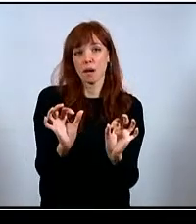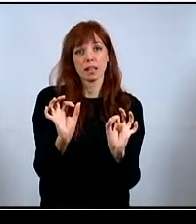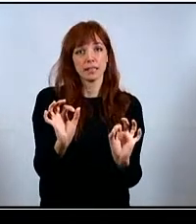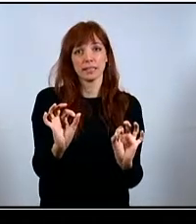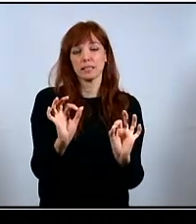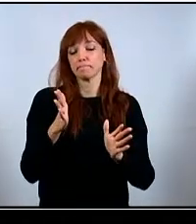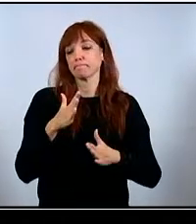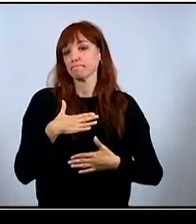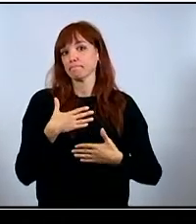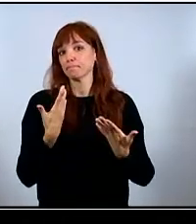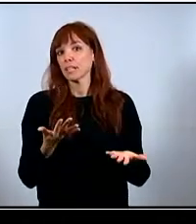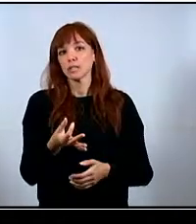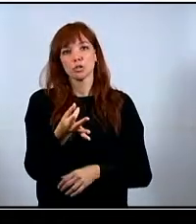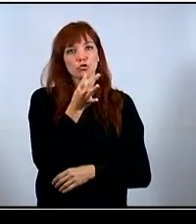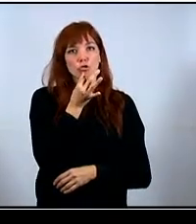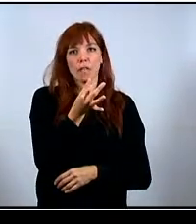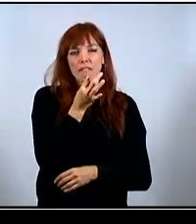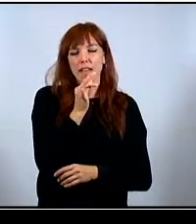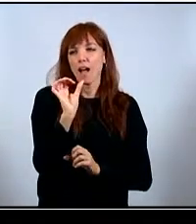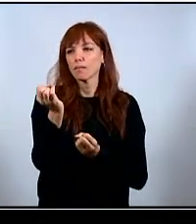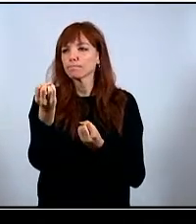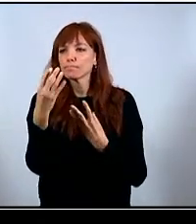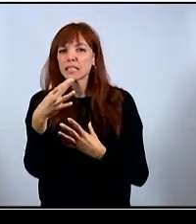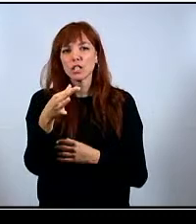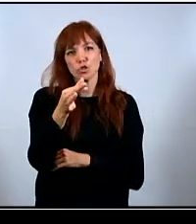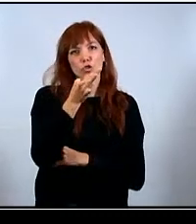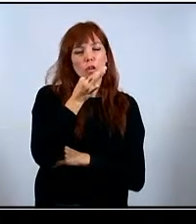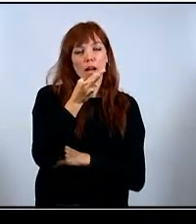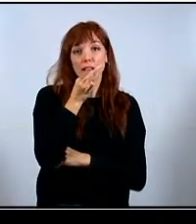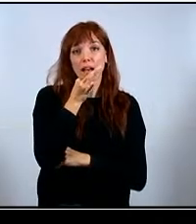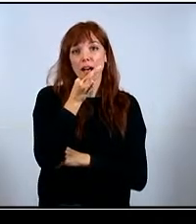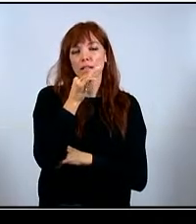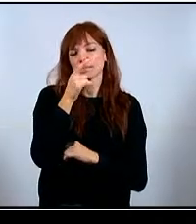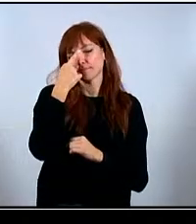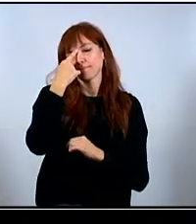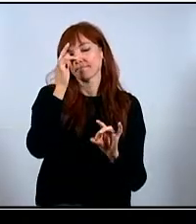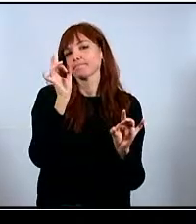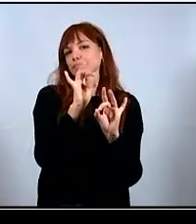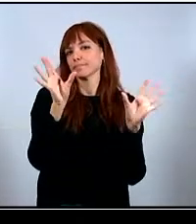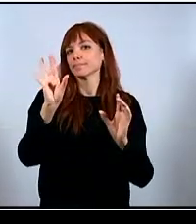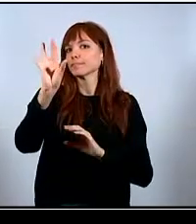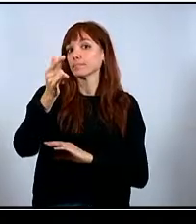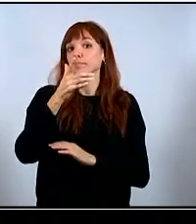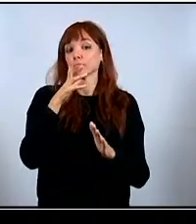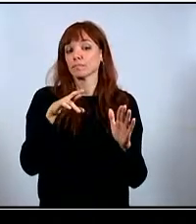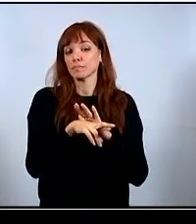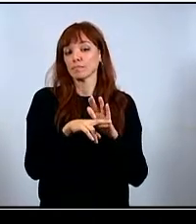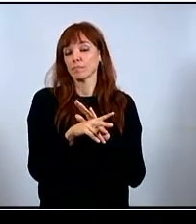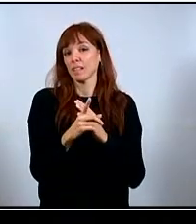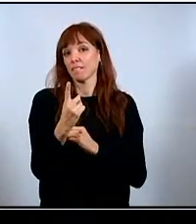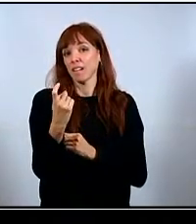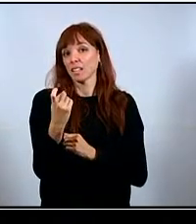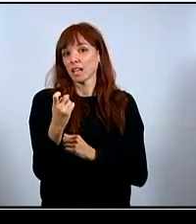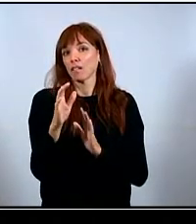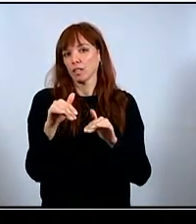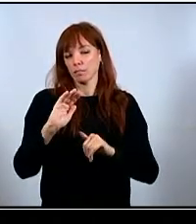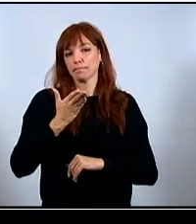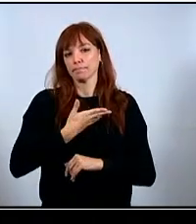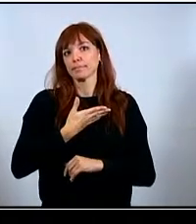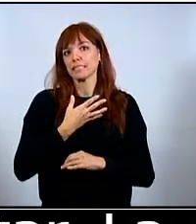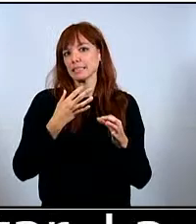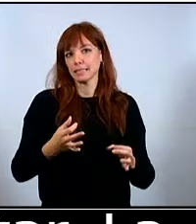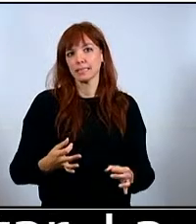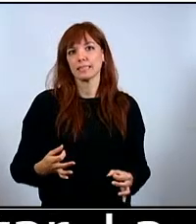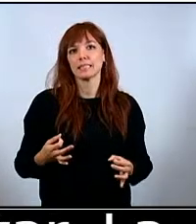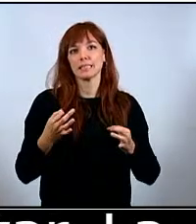que todavía no hay un anuncio ni sabemos cómo va a resultar. Lo que es claro es que la falta de recursos siempre nos perjudica y la espera de